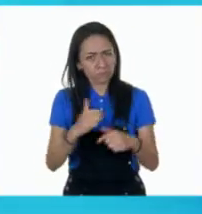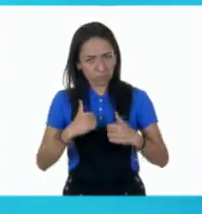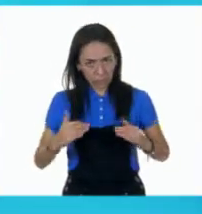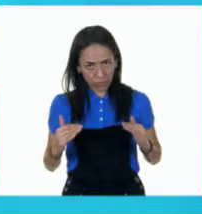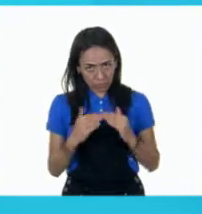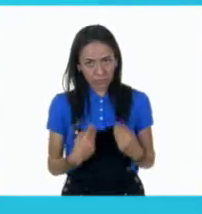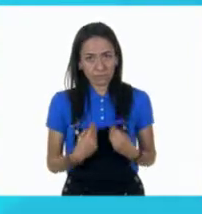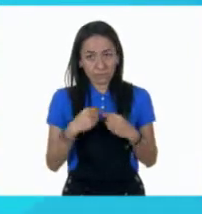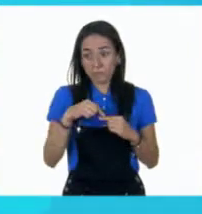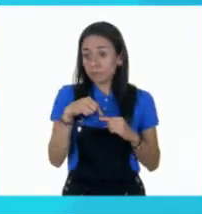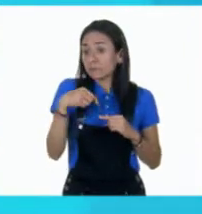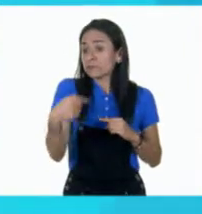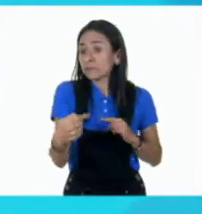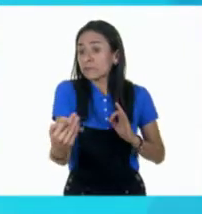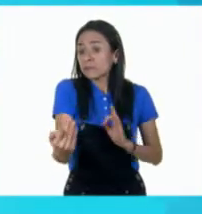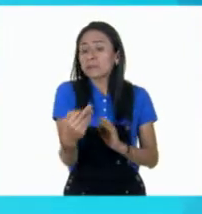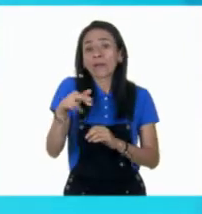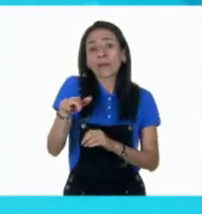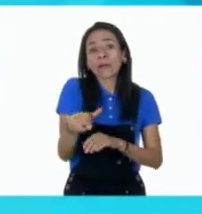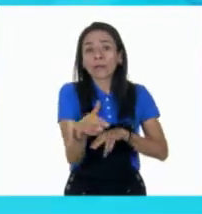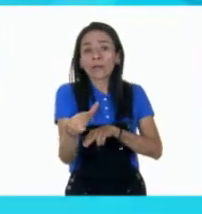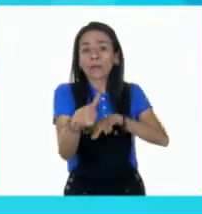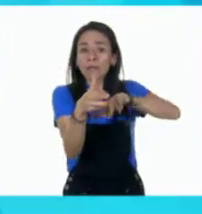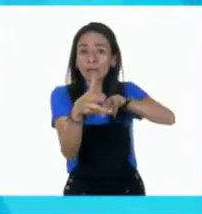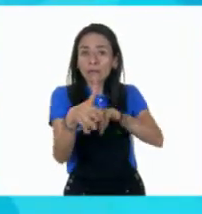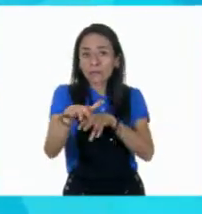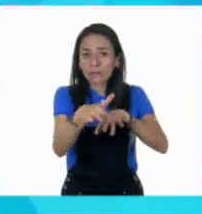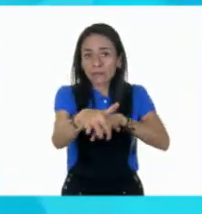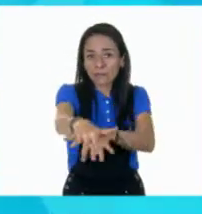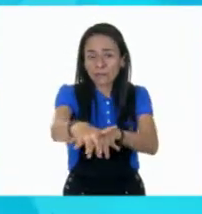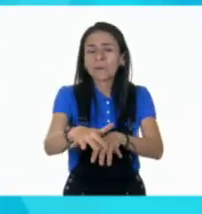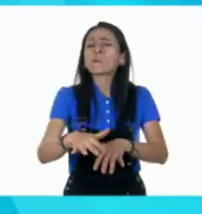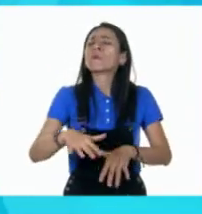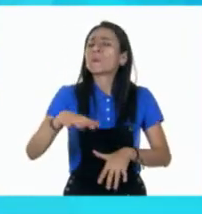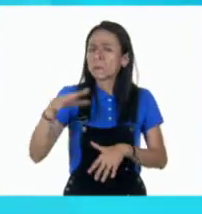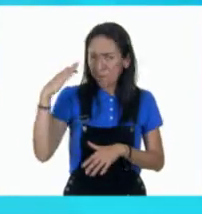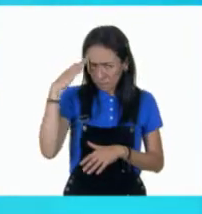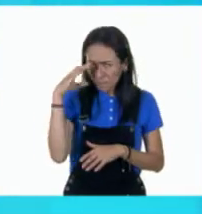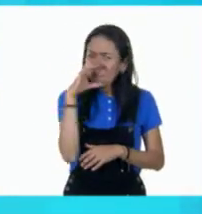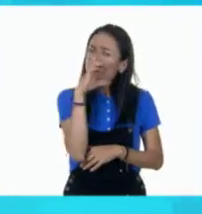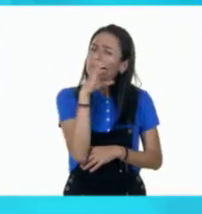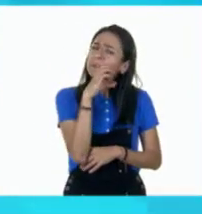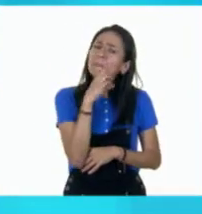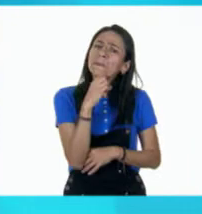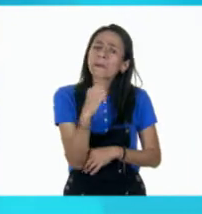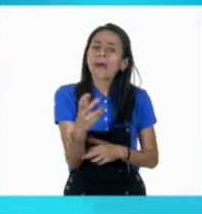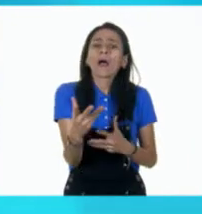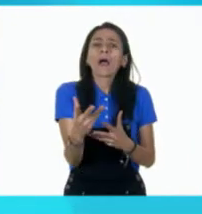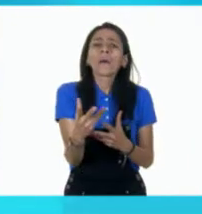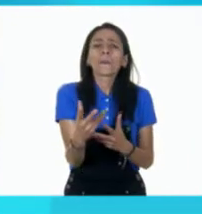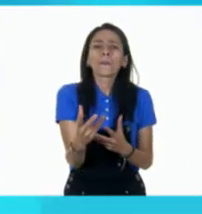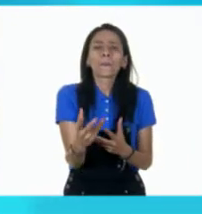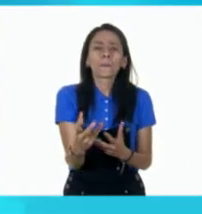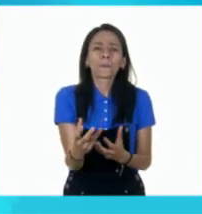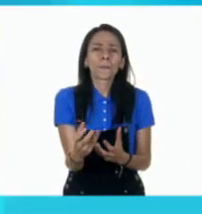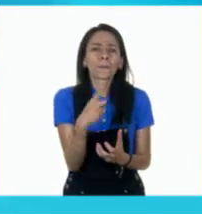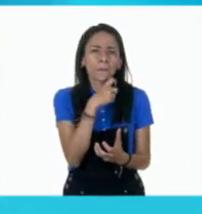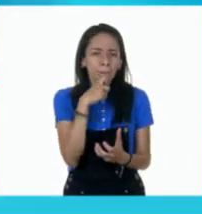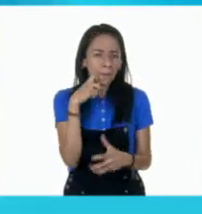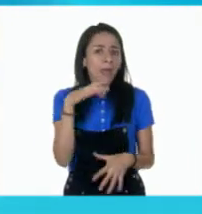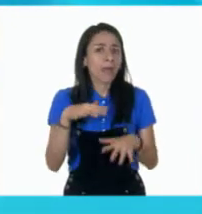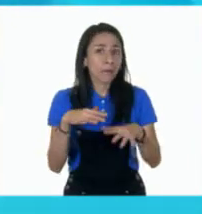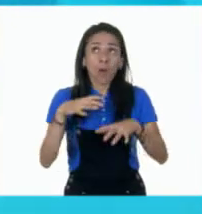río. Cuando hace mucho calor, a veces se seca, pero cuando llueve mucho se llena el